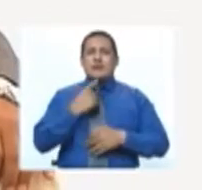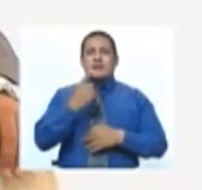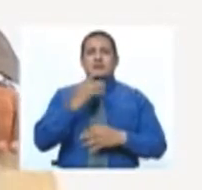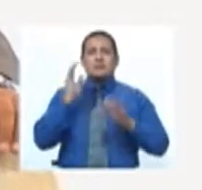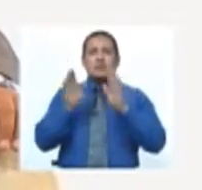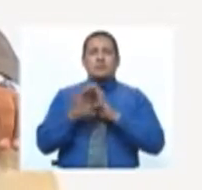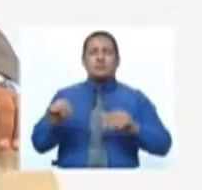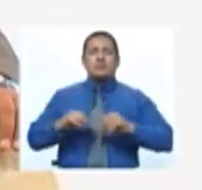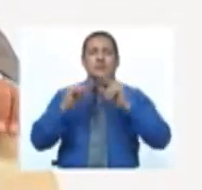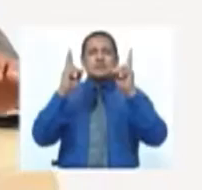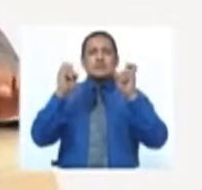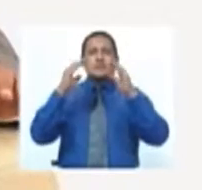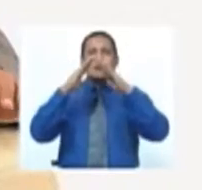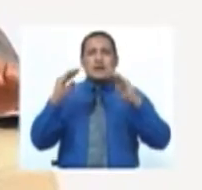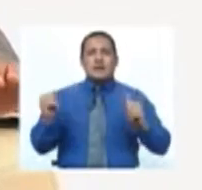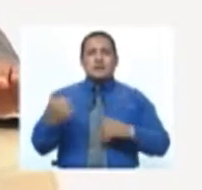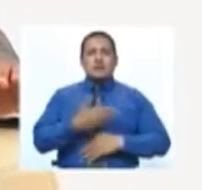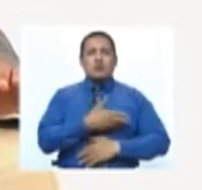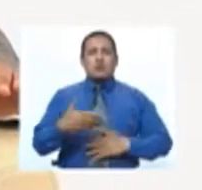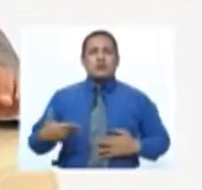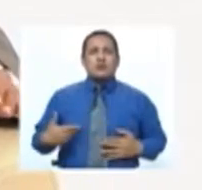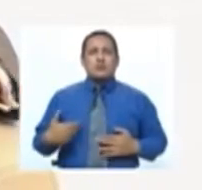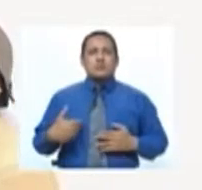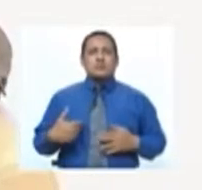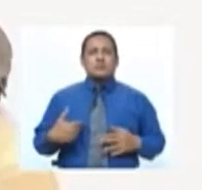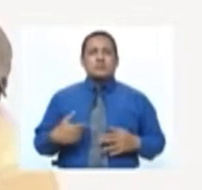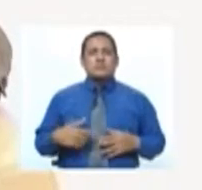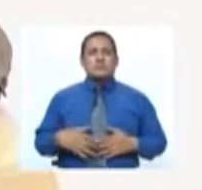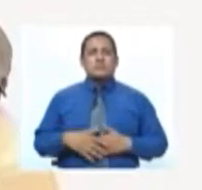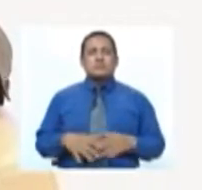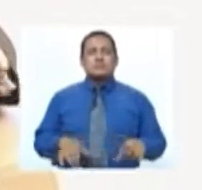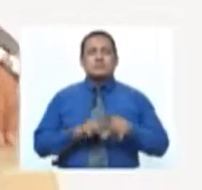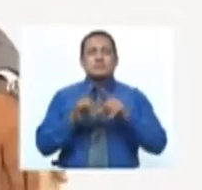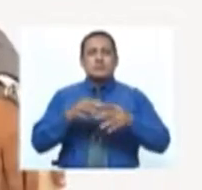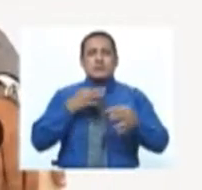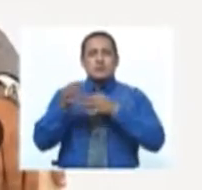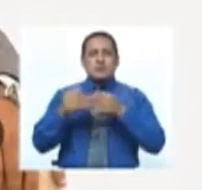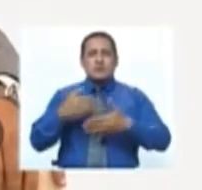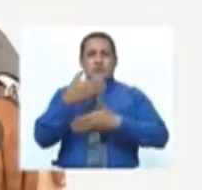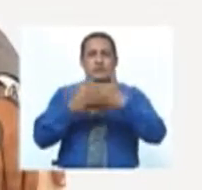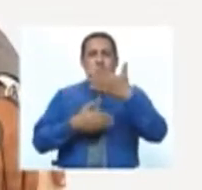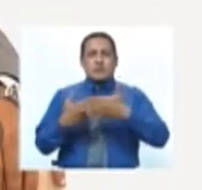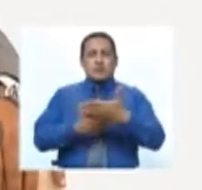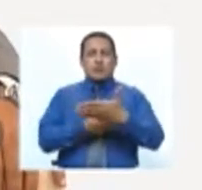es denominado Palacio de Gobierno y en la clasificación de